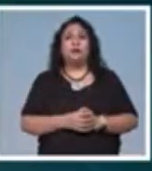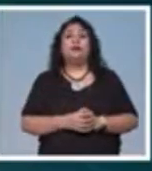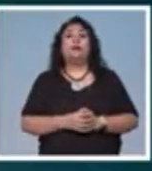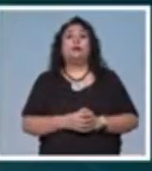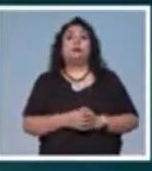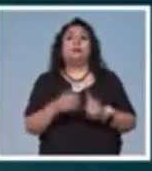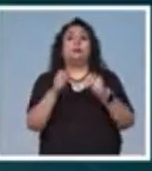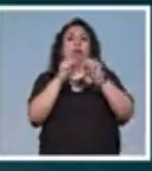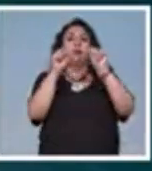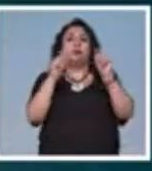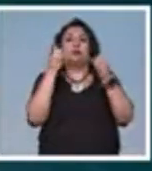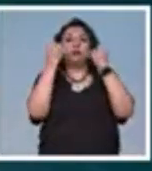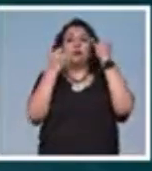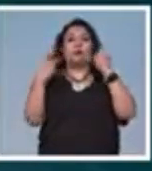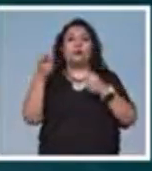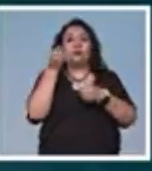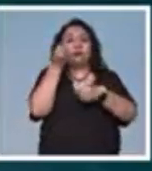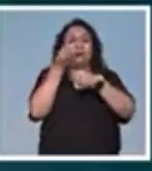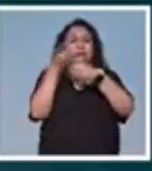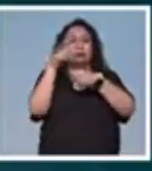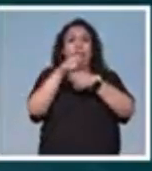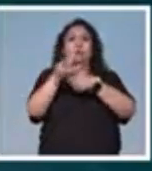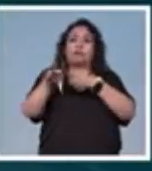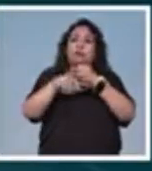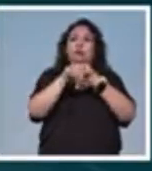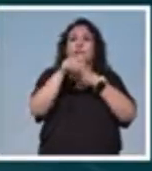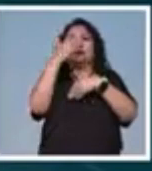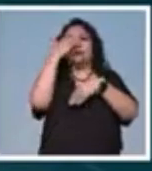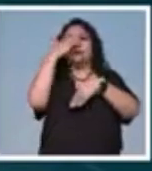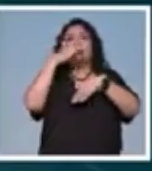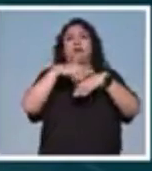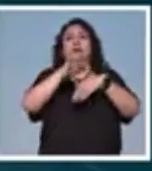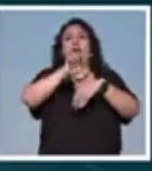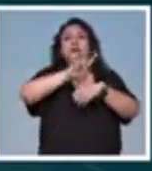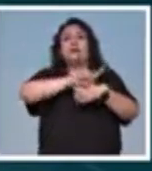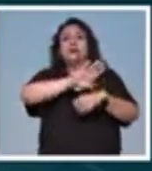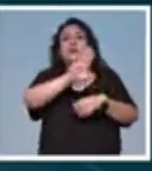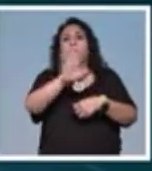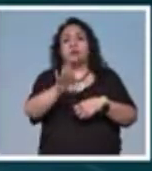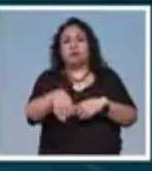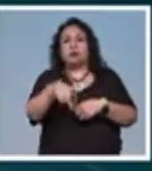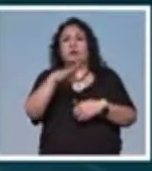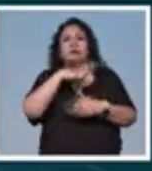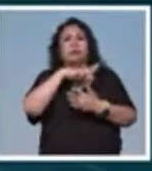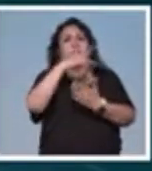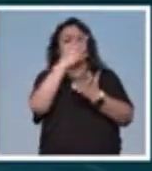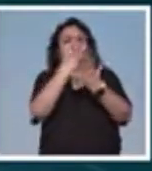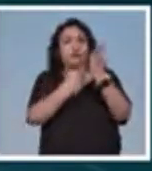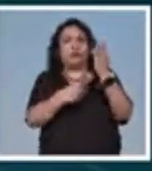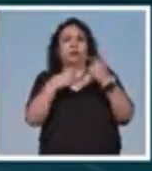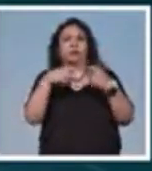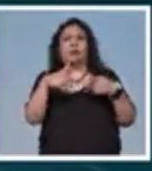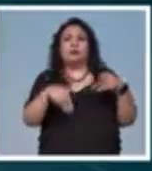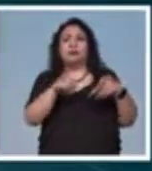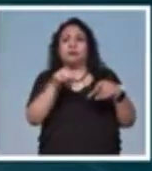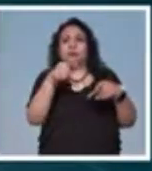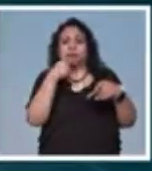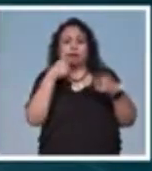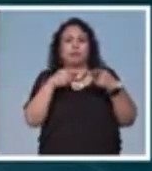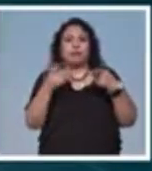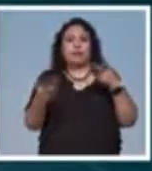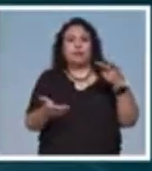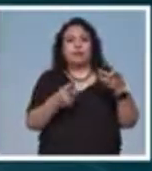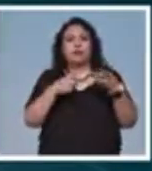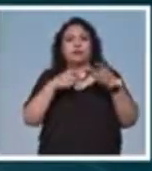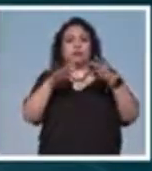El sistema de creación de la Secretaría de Cultura se suma a las conmemoraciones por el Día de Muertos con un programa que incluye teatro infantil, danza